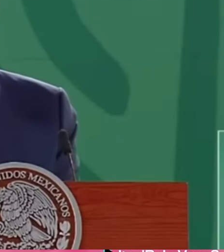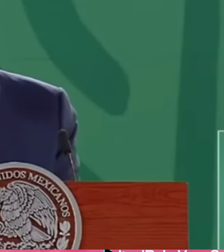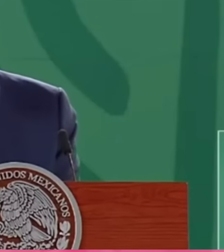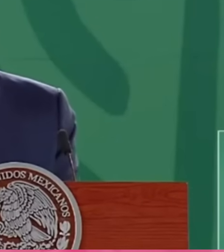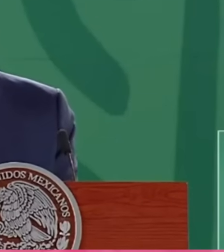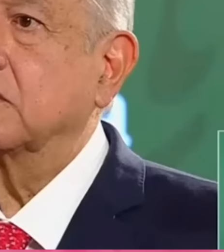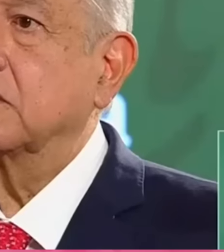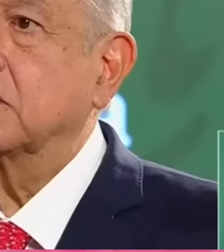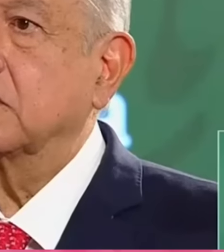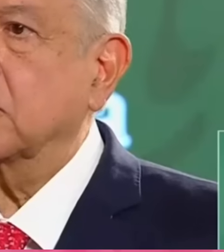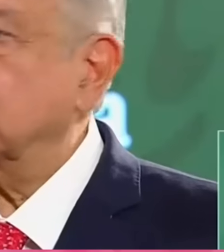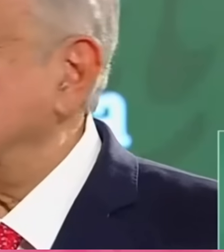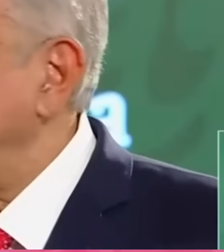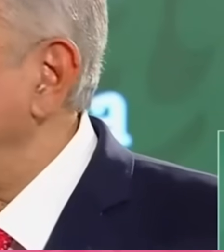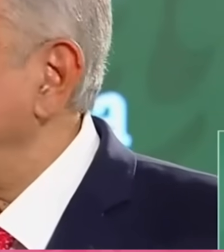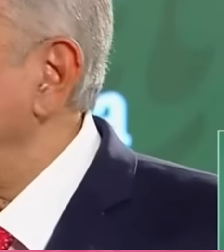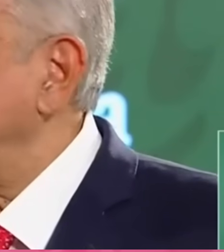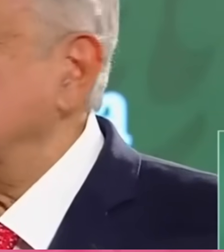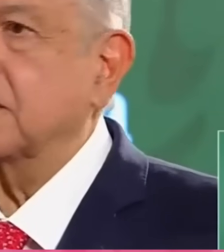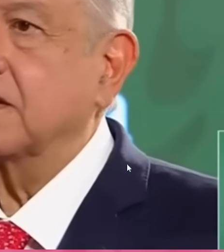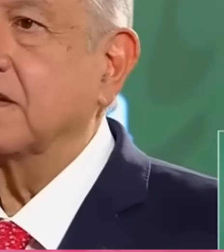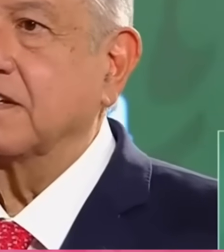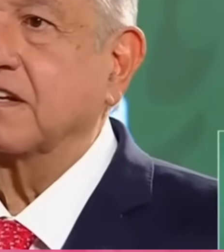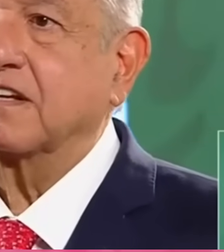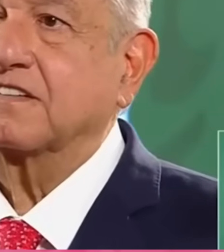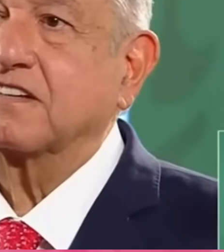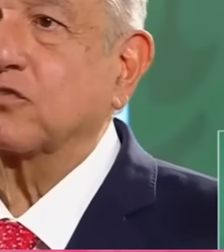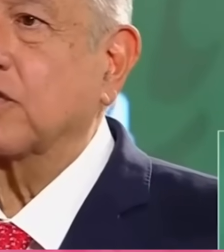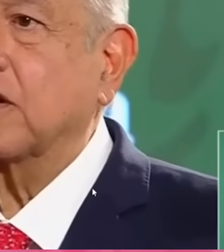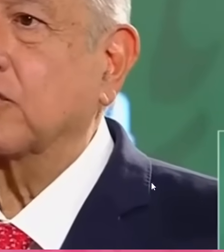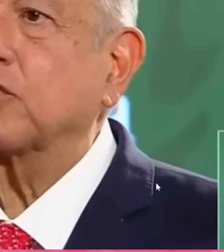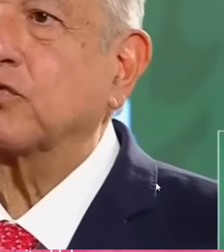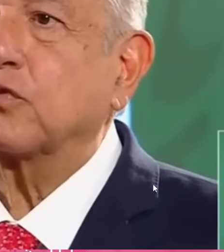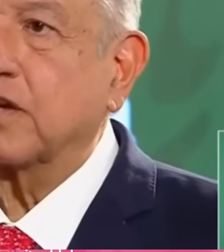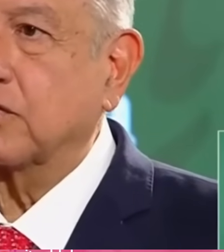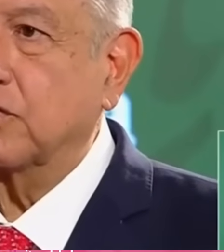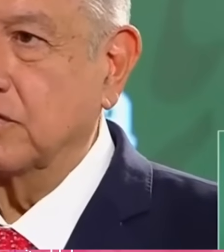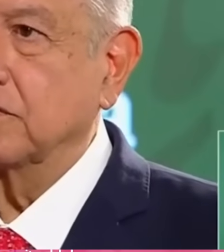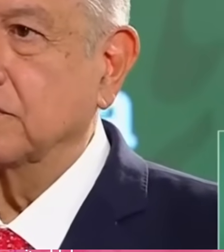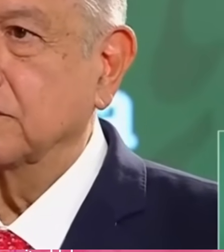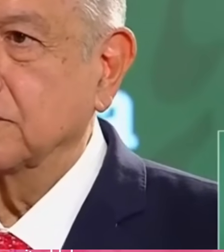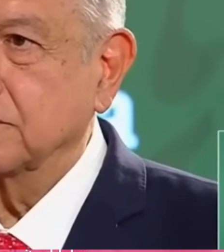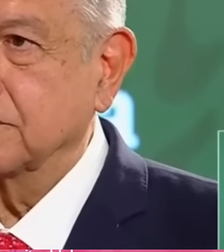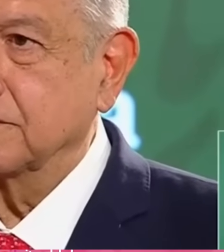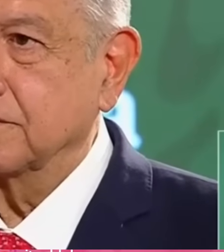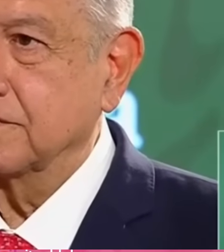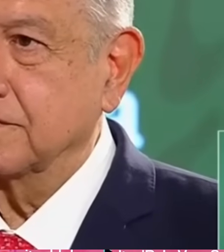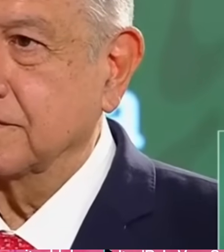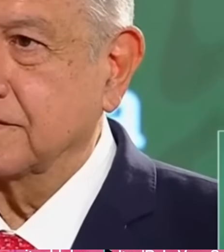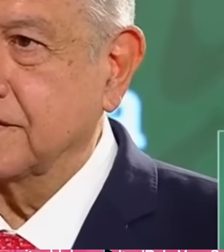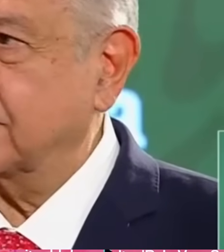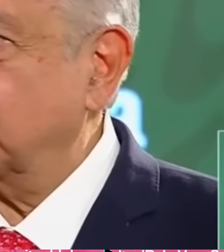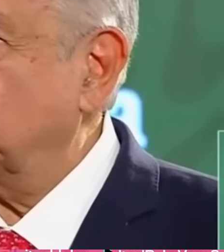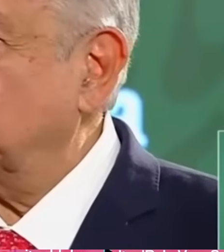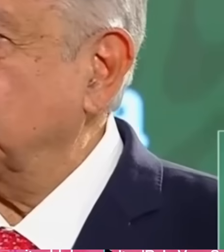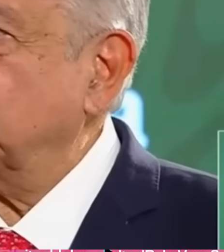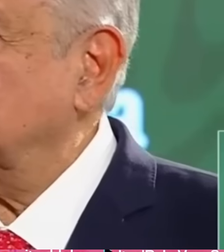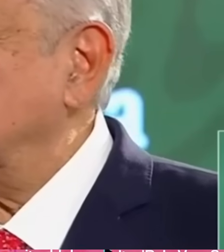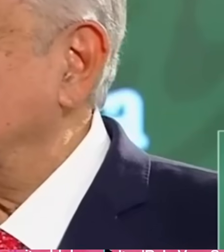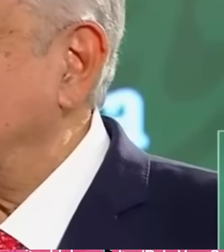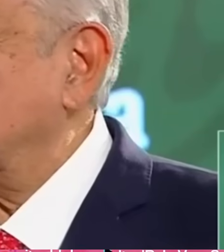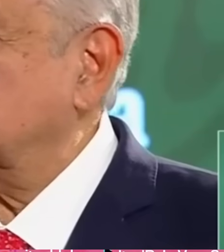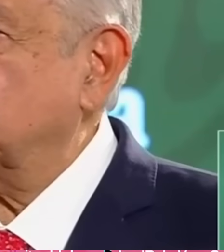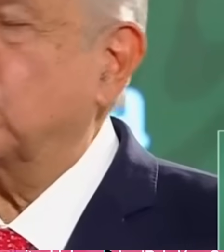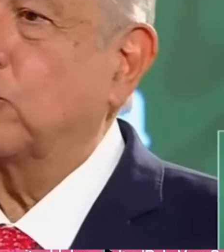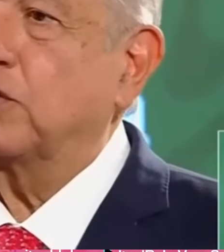encima de todo entonces independientemente de que si es correcto no es correcto si es lo